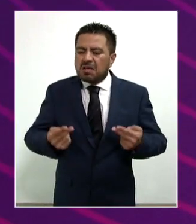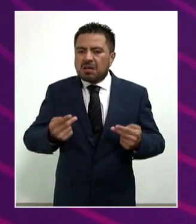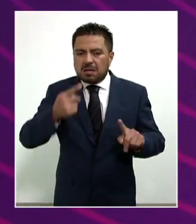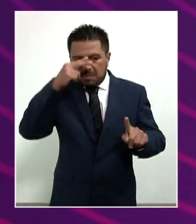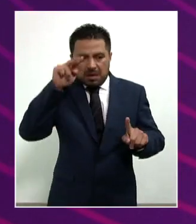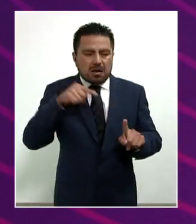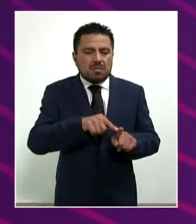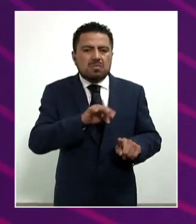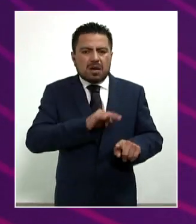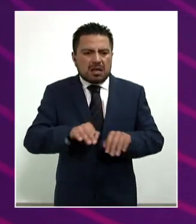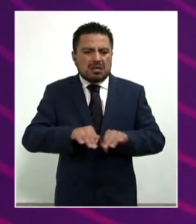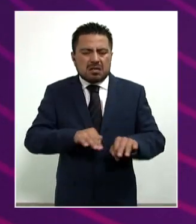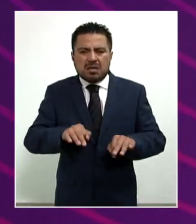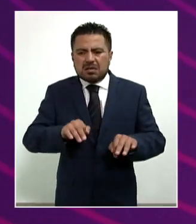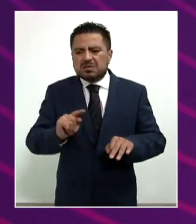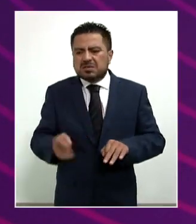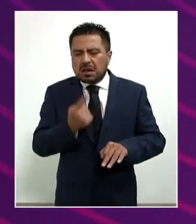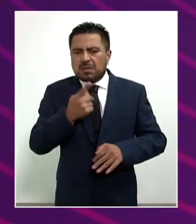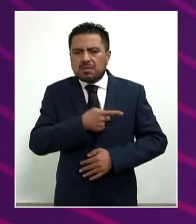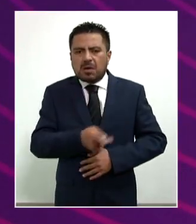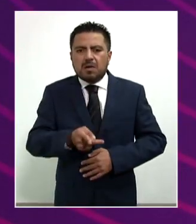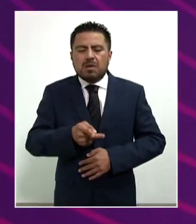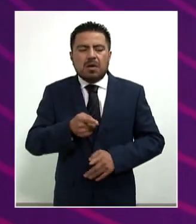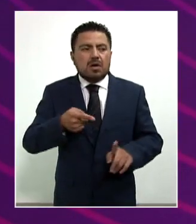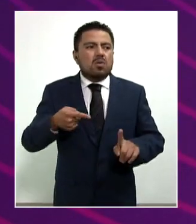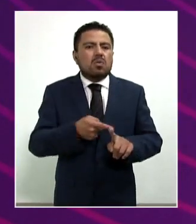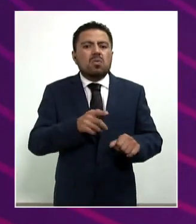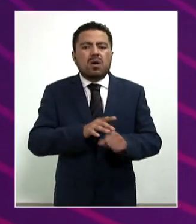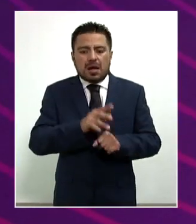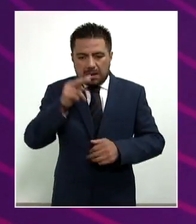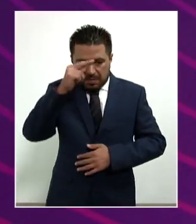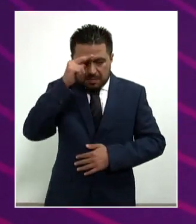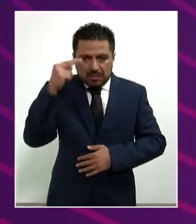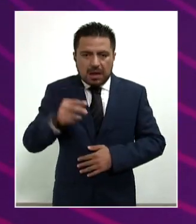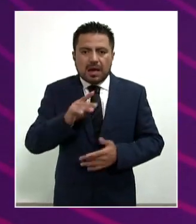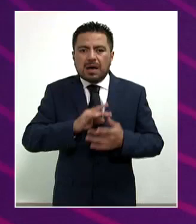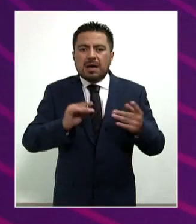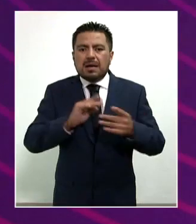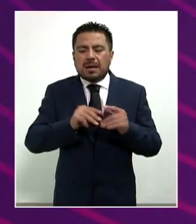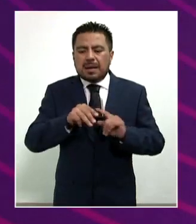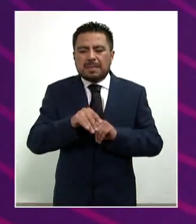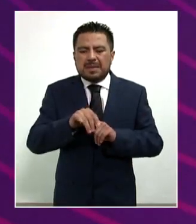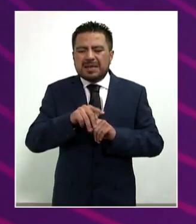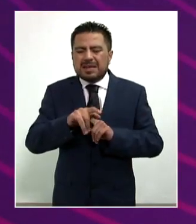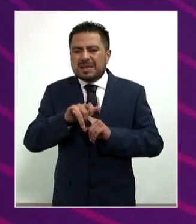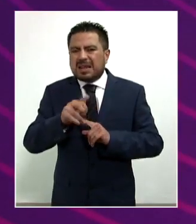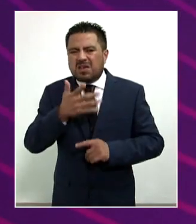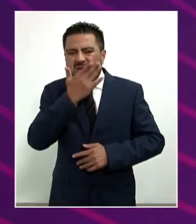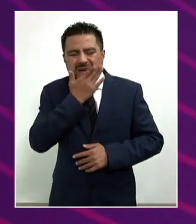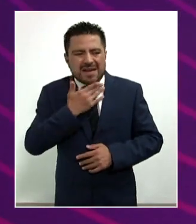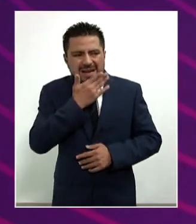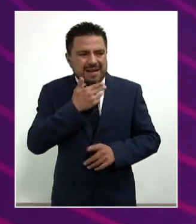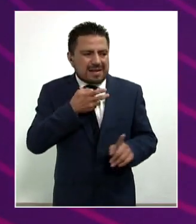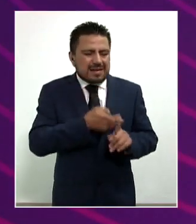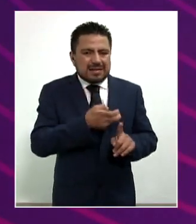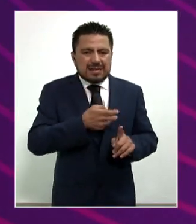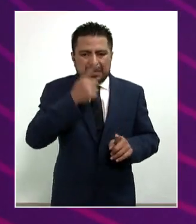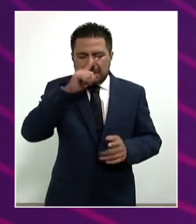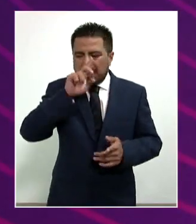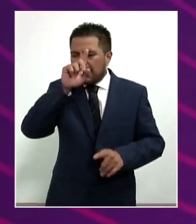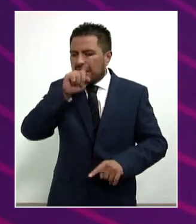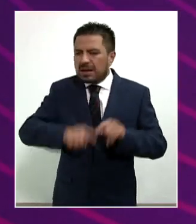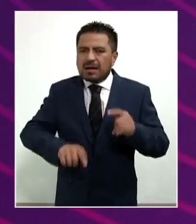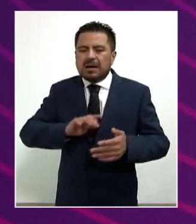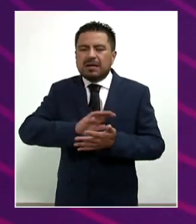México se puede trabajar y ser pobre. El punto es que en México se habla de ninis, eso no existe. Empecemos, o sea, para acabar con la discriminación hay